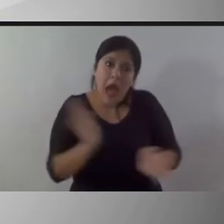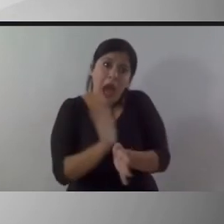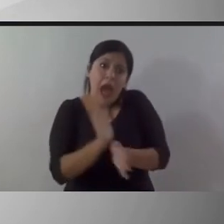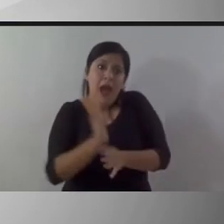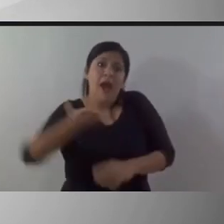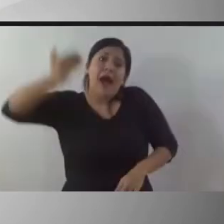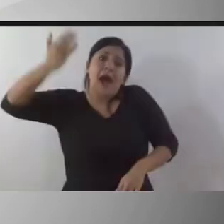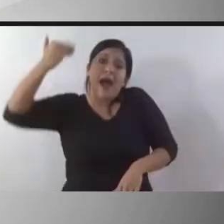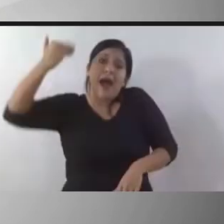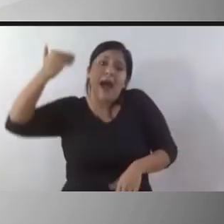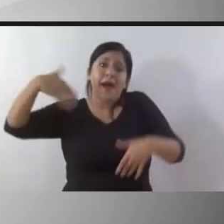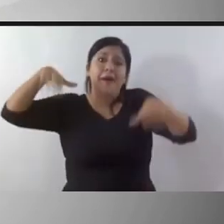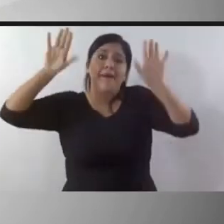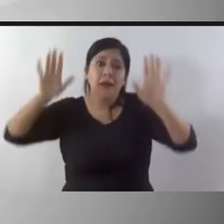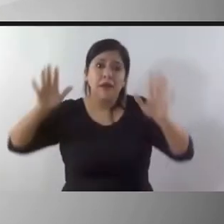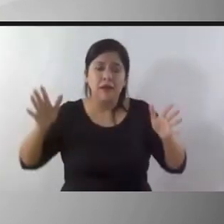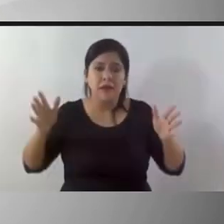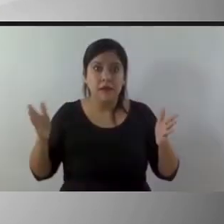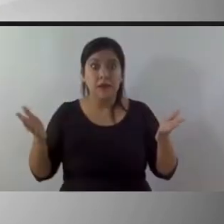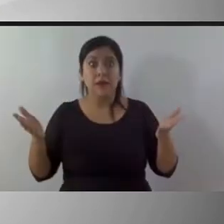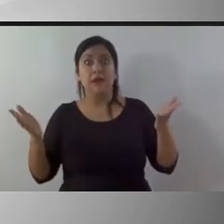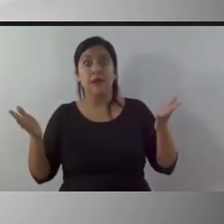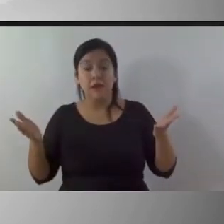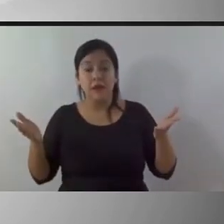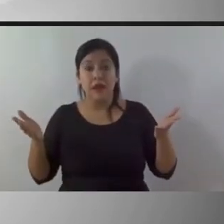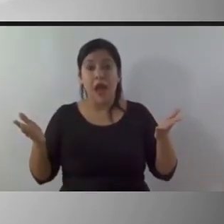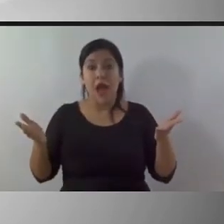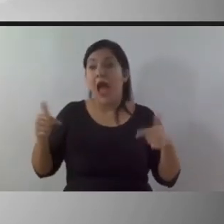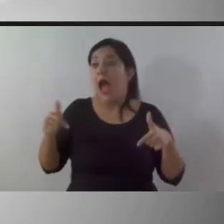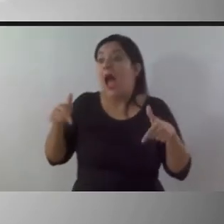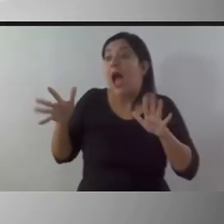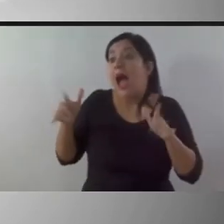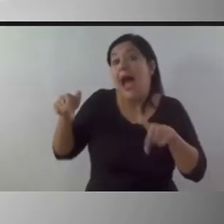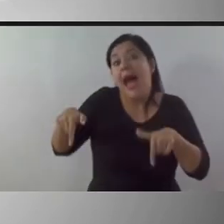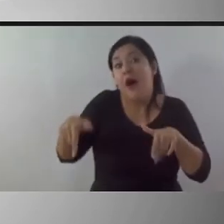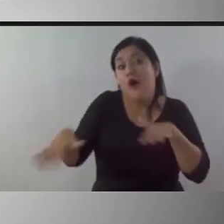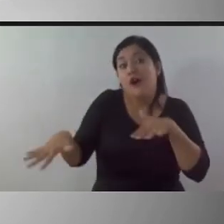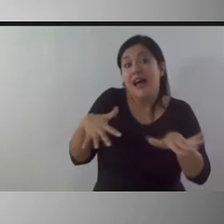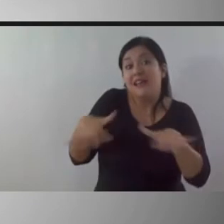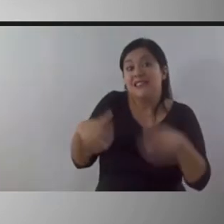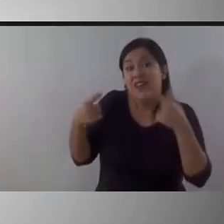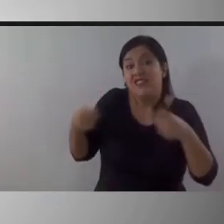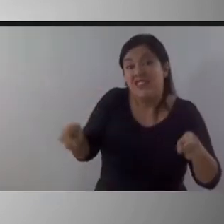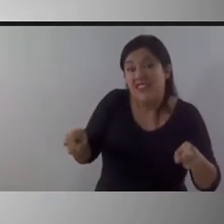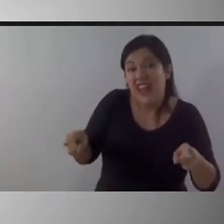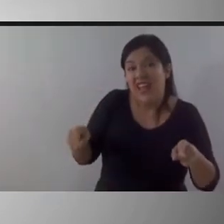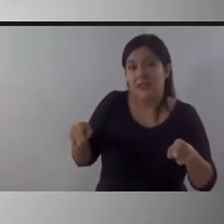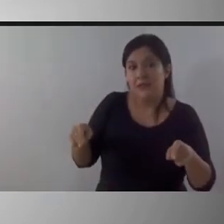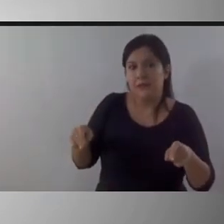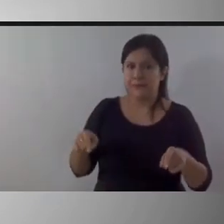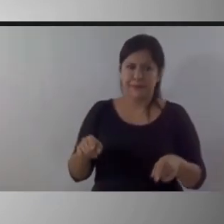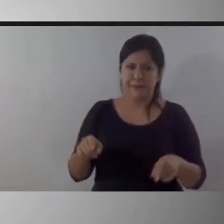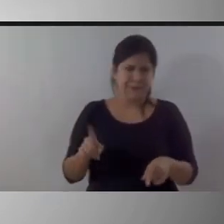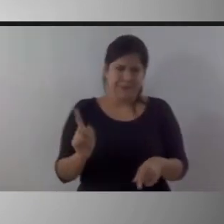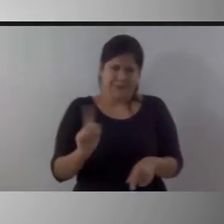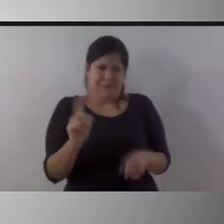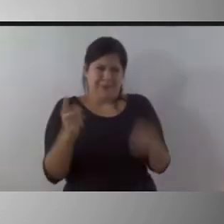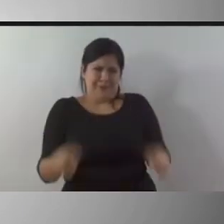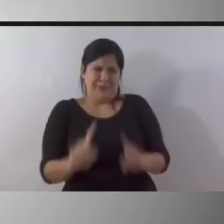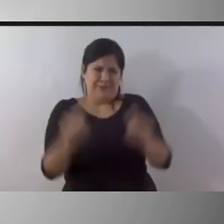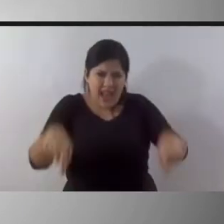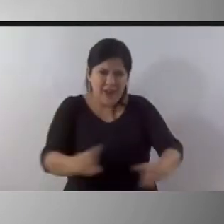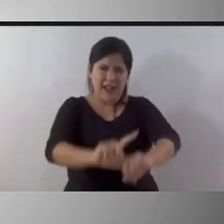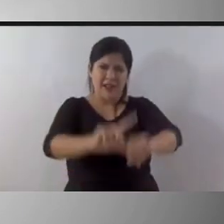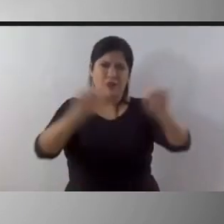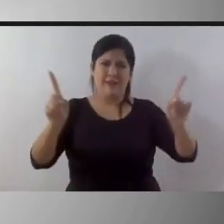bueno, que para mucha gente sea posible decir, a lo mejor las cosas son distintas ahora, aunque la verdad es que no son distintas.